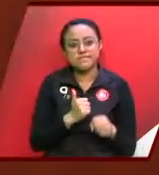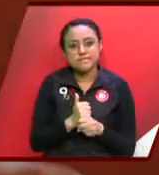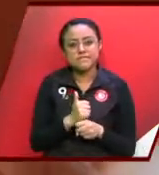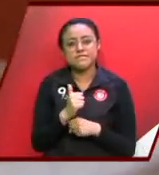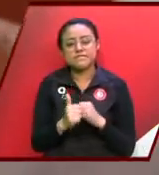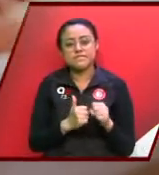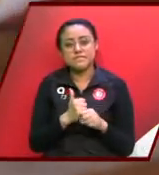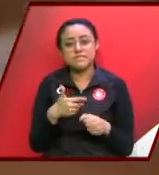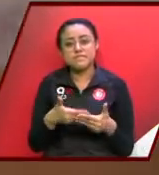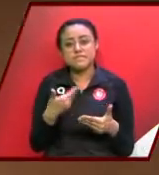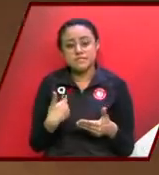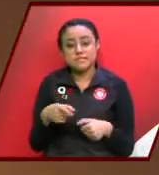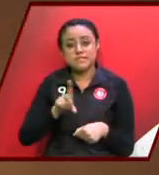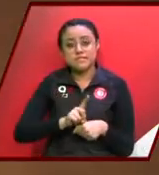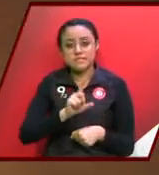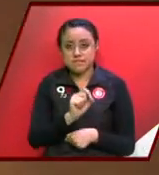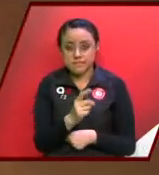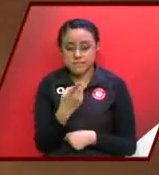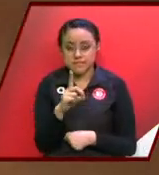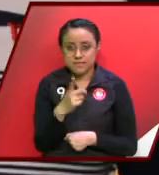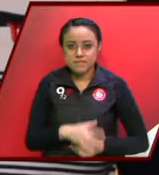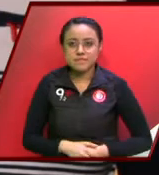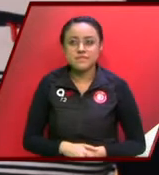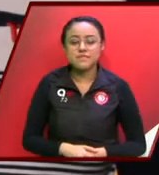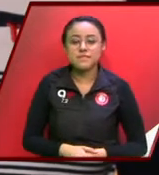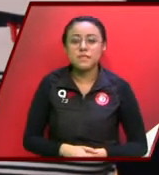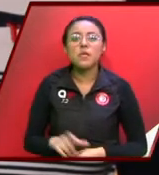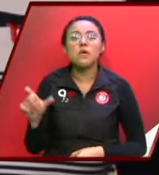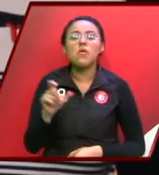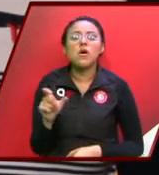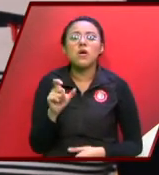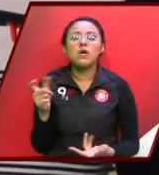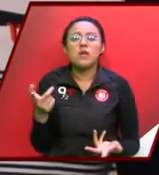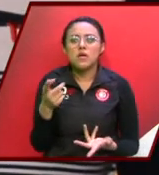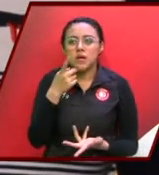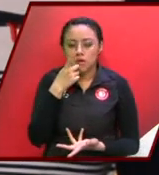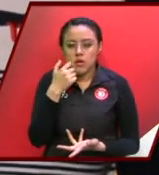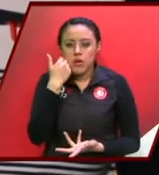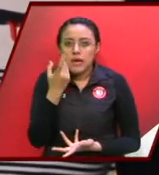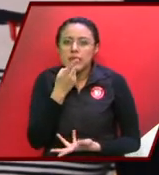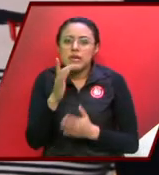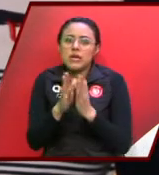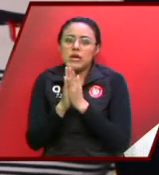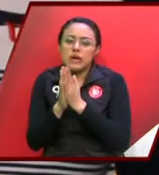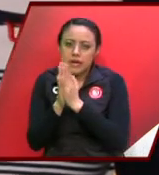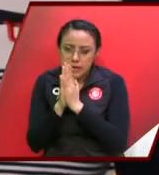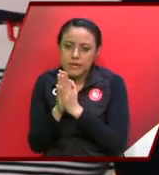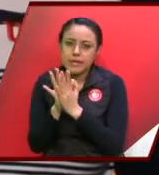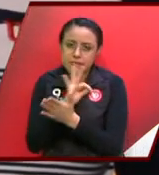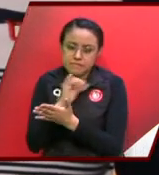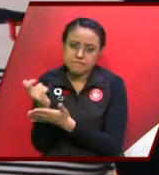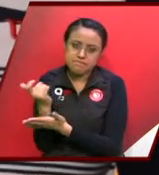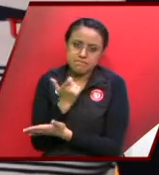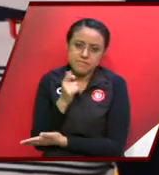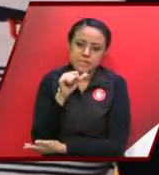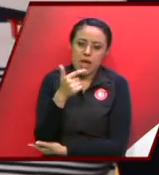pagarse antes del día 20 de diciembre. Al momento de exigirles o pedirles mi